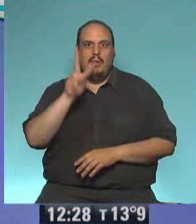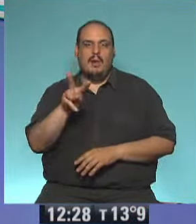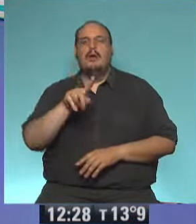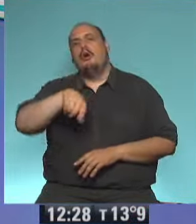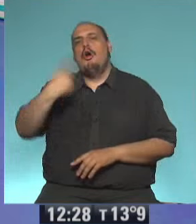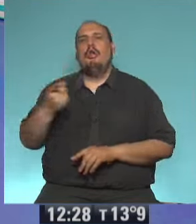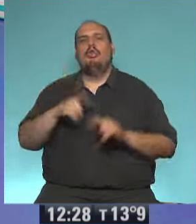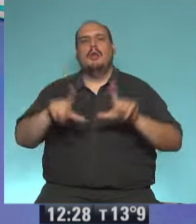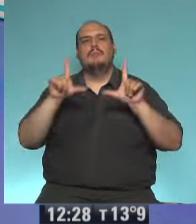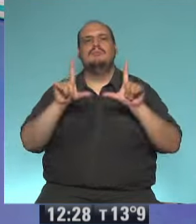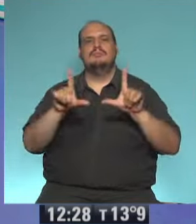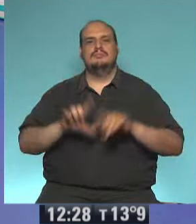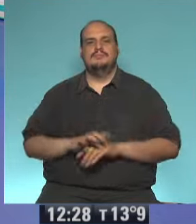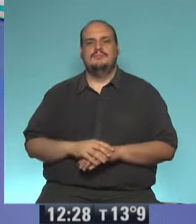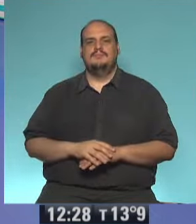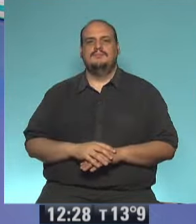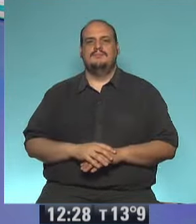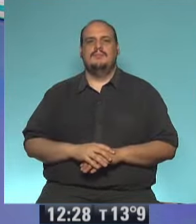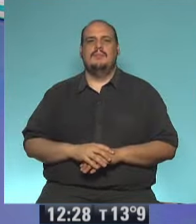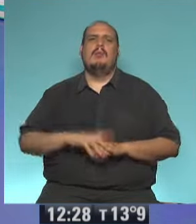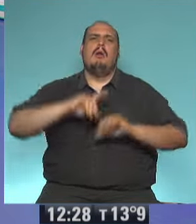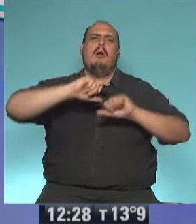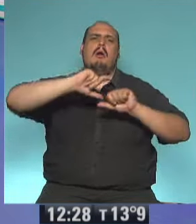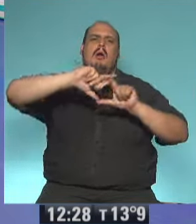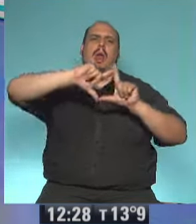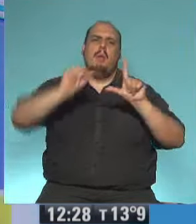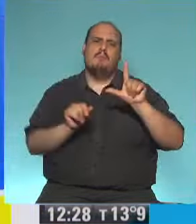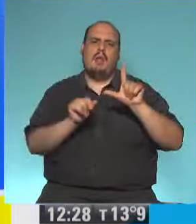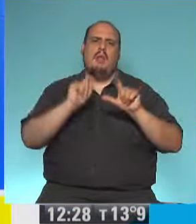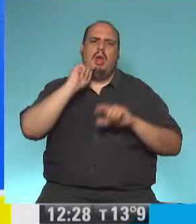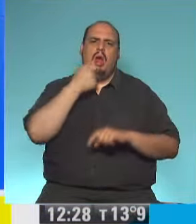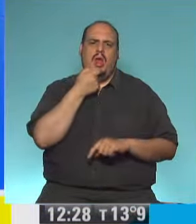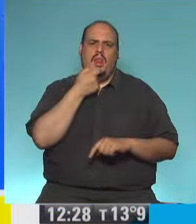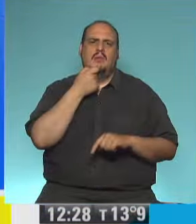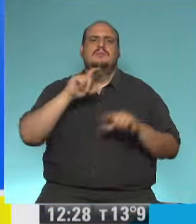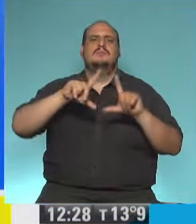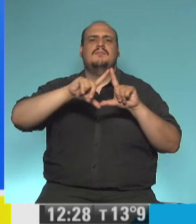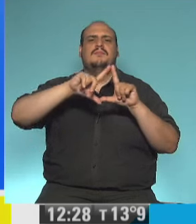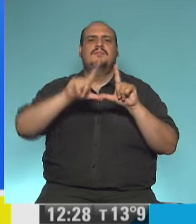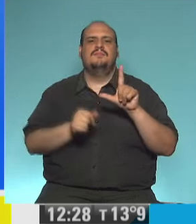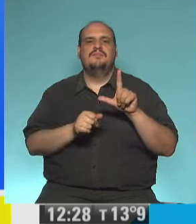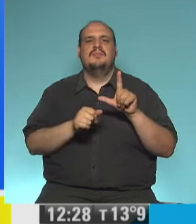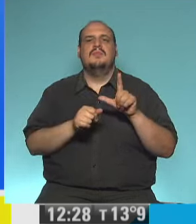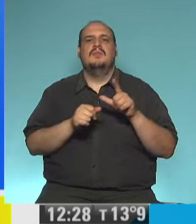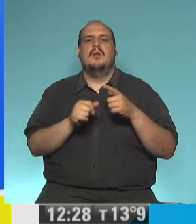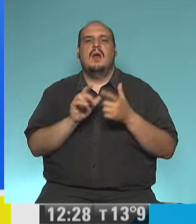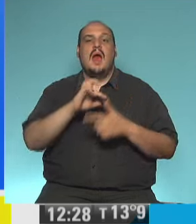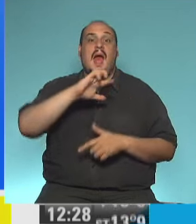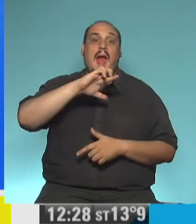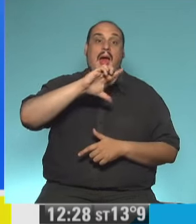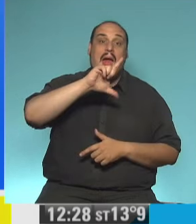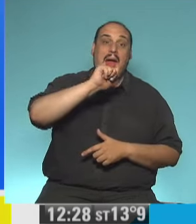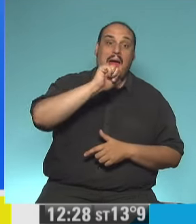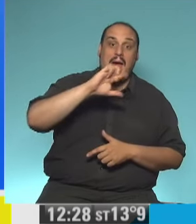más tenemos? A ver. ¿Qué más tenemos? ¡Ay, qué ricas empanadas! ¡Ya! ¡Empanadas! ¡Capseras! ¡Capseras!